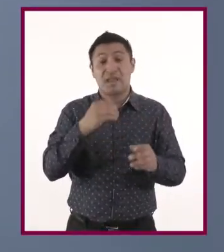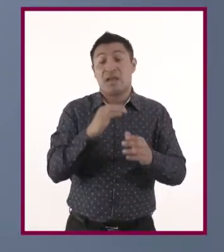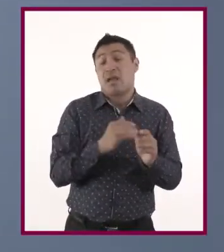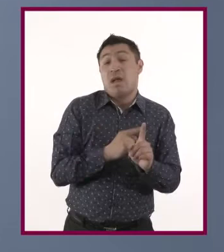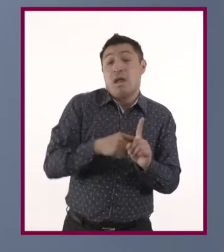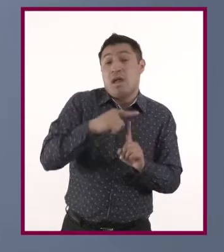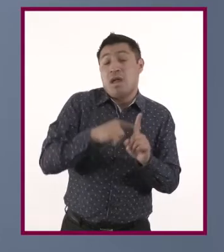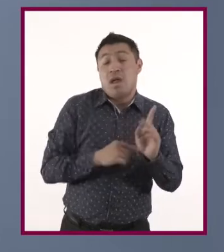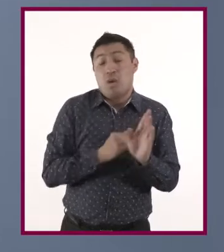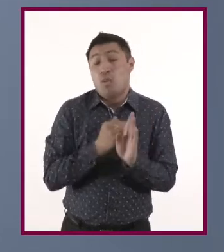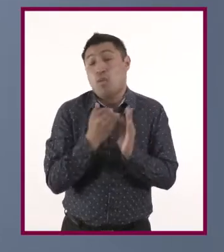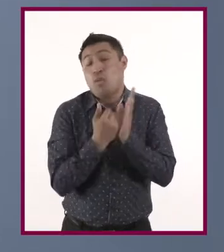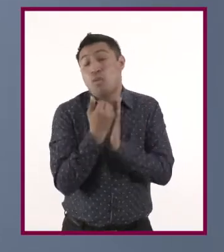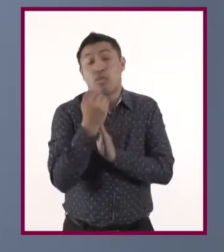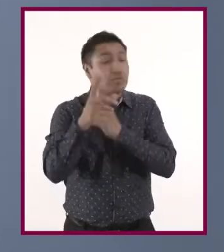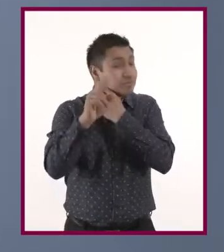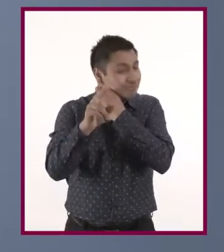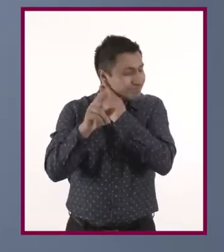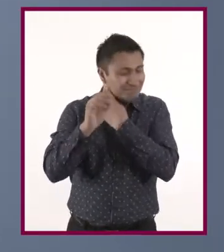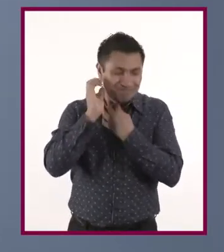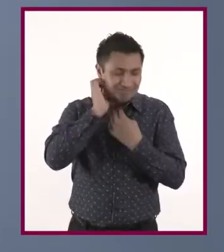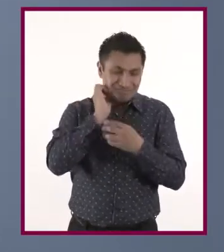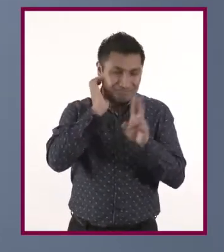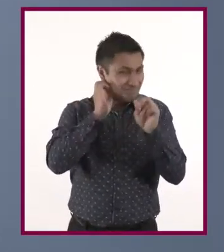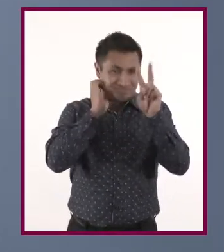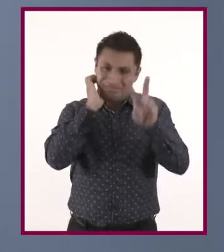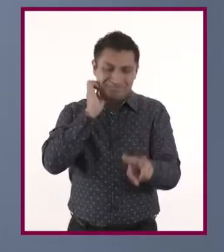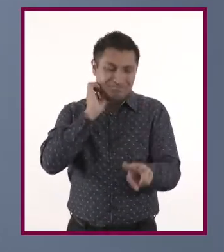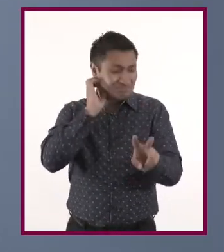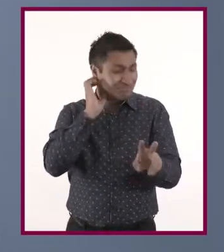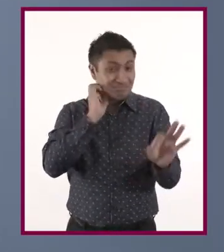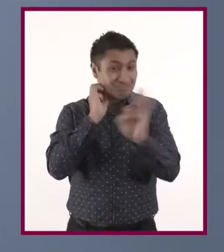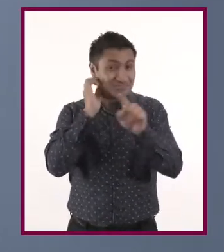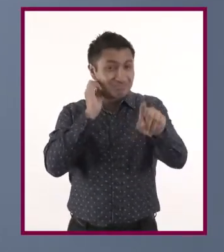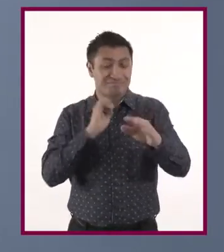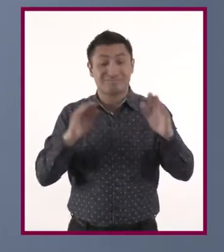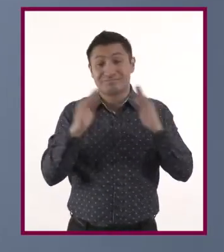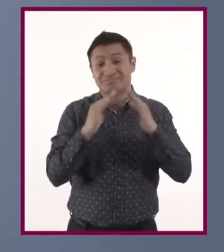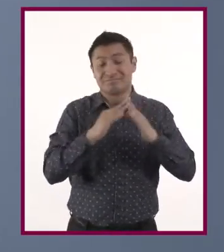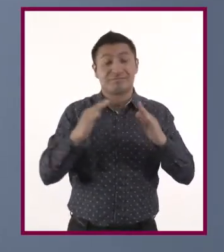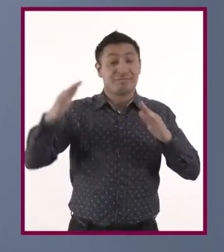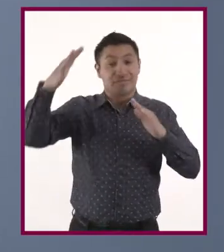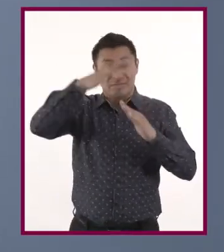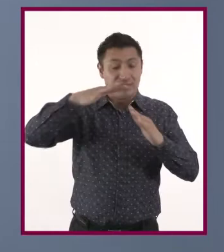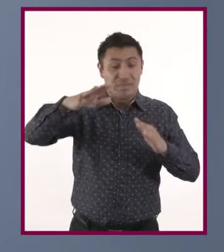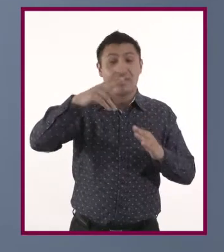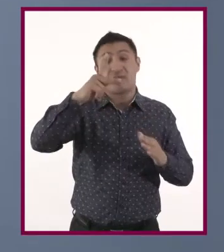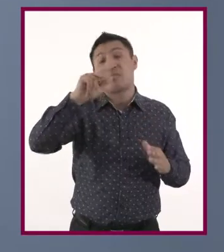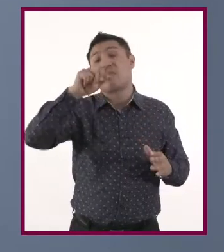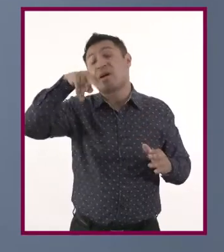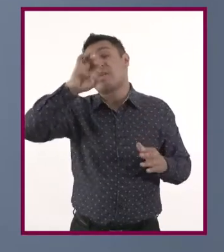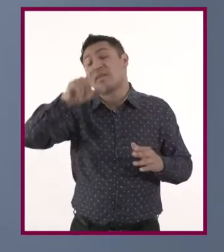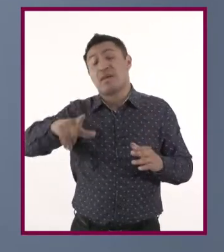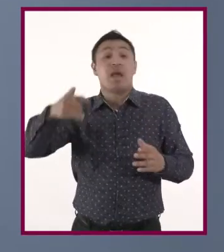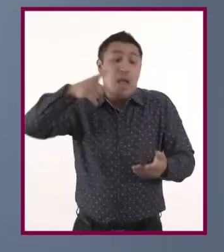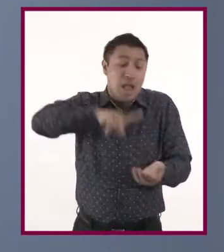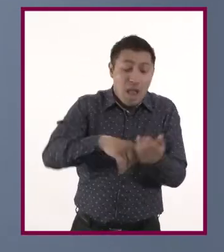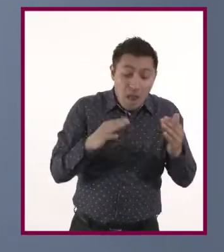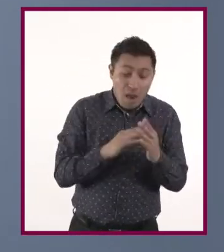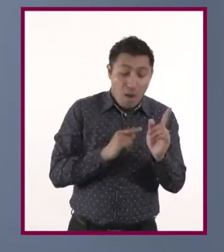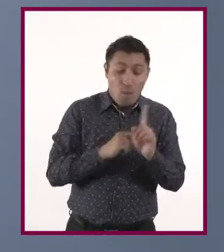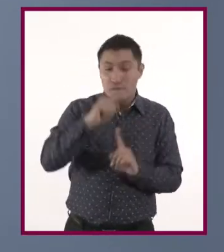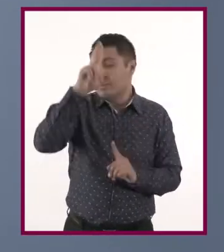la temperatura de la región y tampoco si tú tienes paneles solares en tu casa, no va a aumentar la temperatura dentro de tu